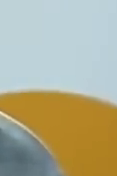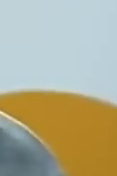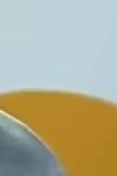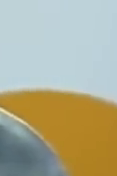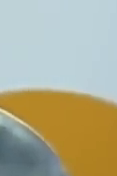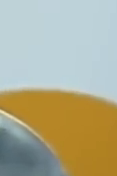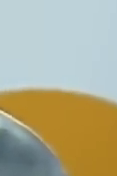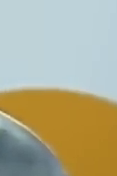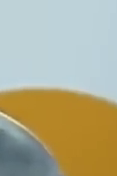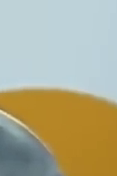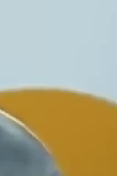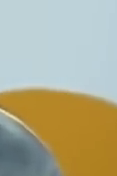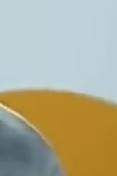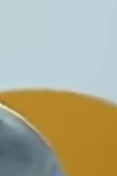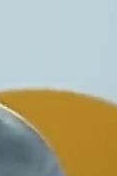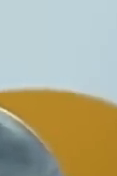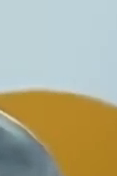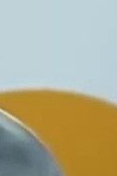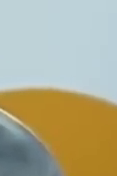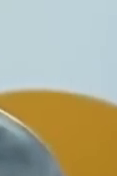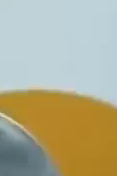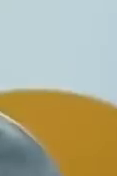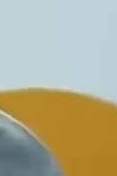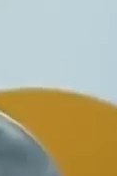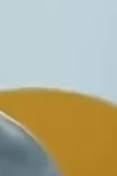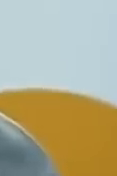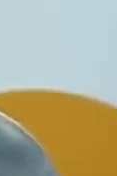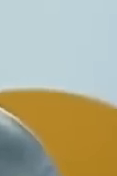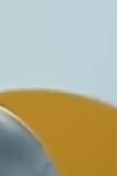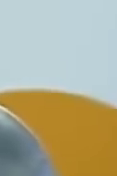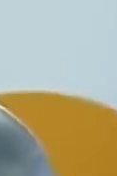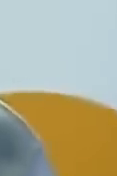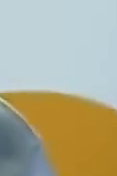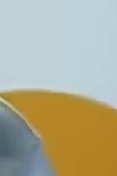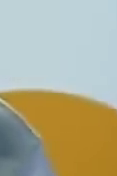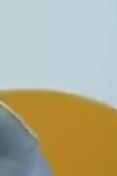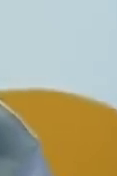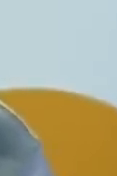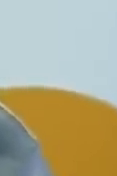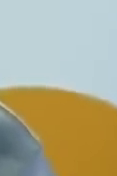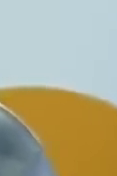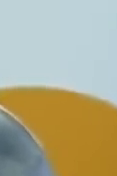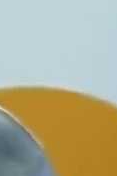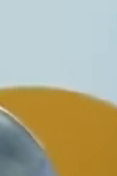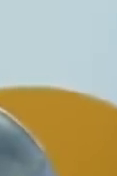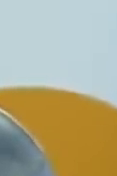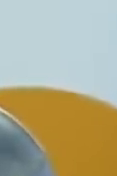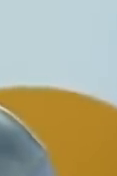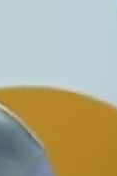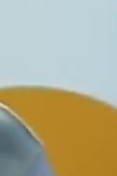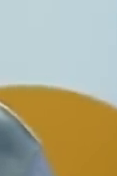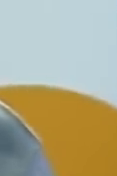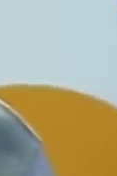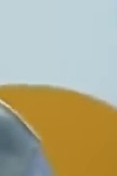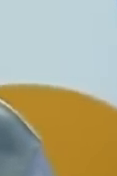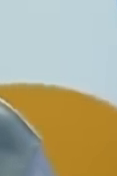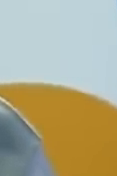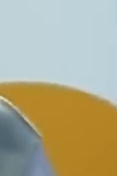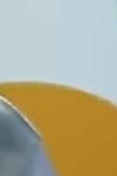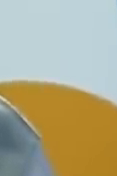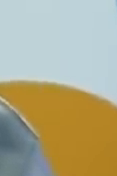Dios el que te trajo hasta mí después de la